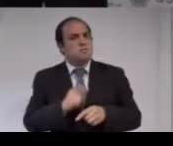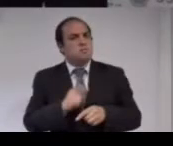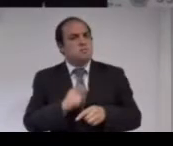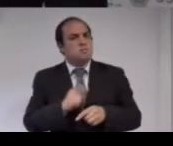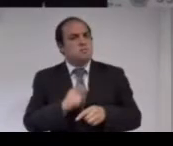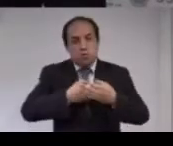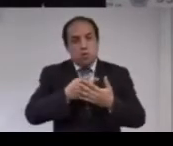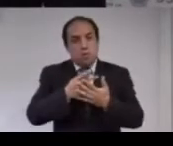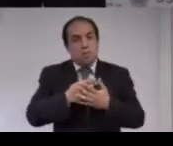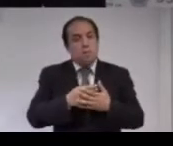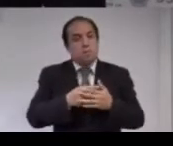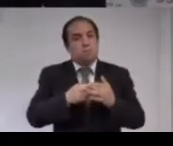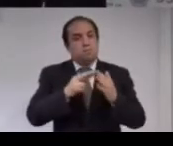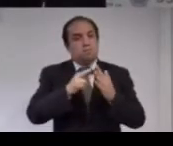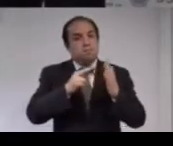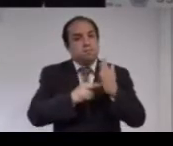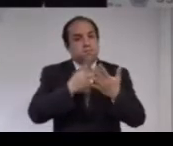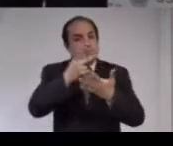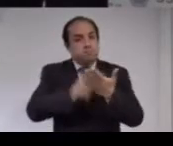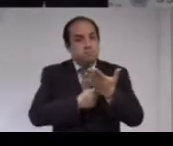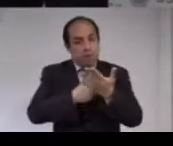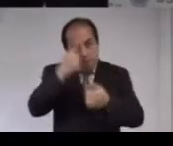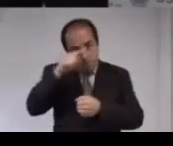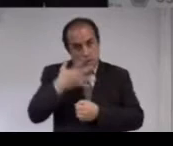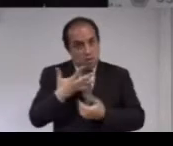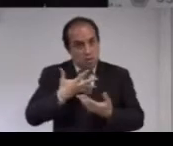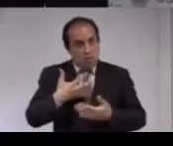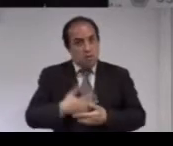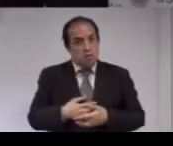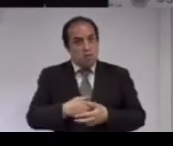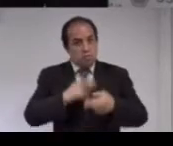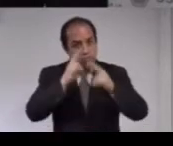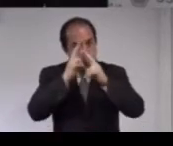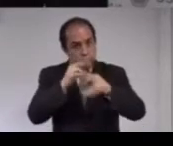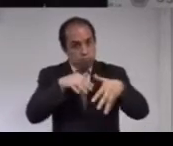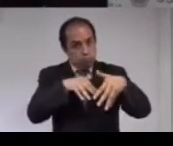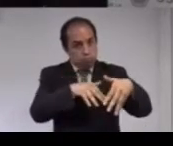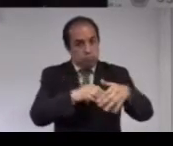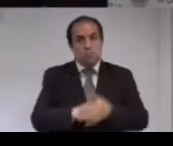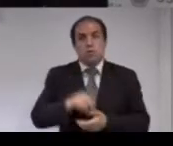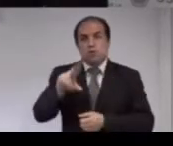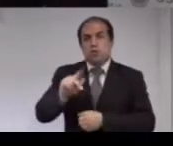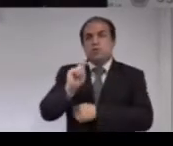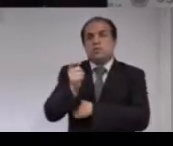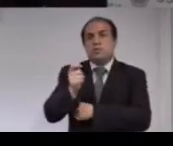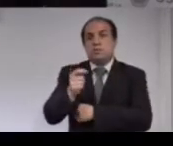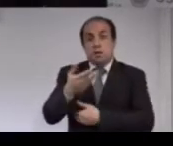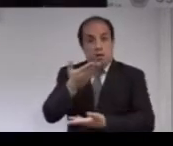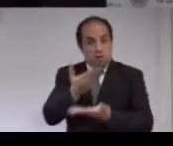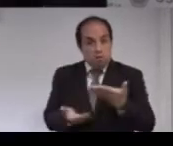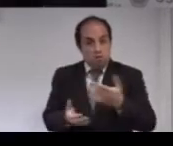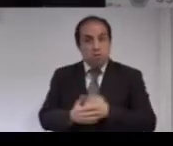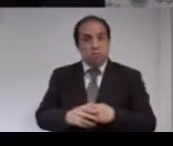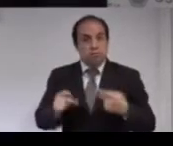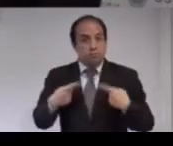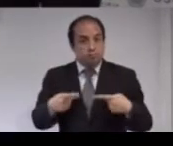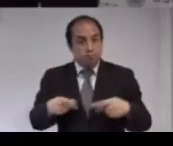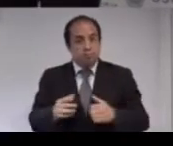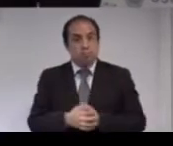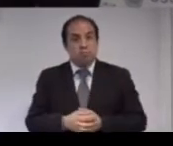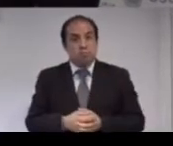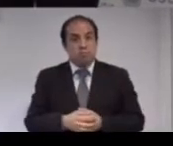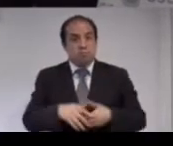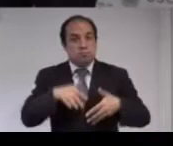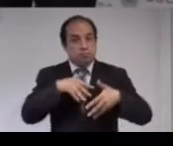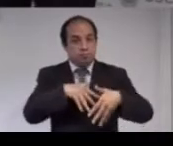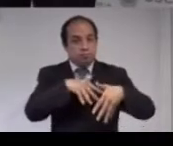los protocolos para que se llevara a cabo esta marcha? No, estoy diciendo que en esta ocasión las personas que